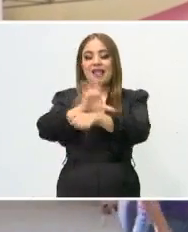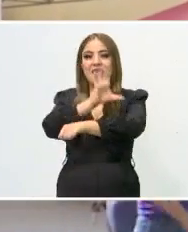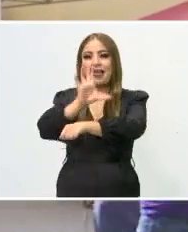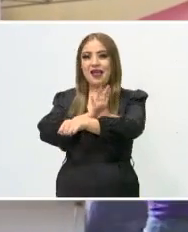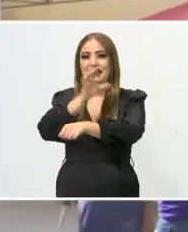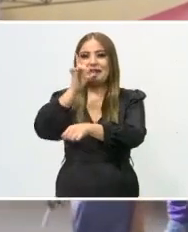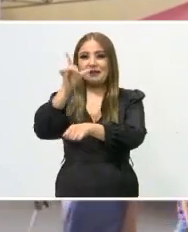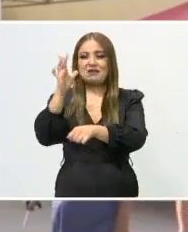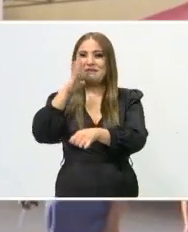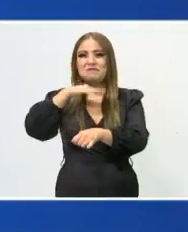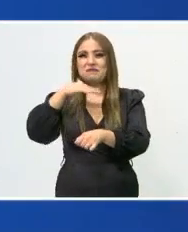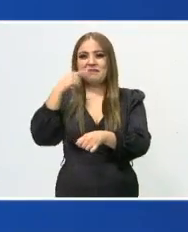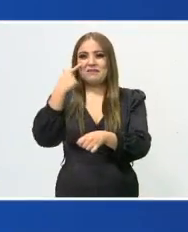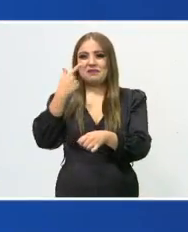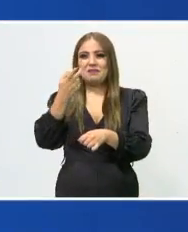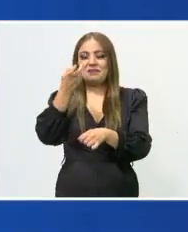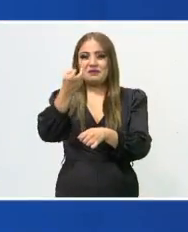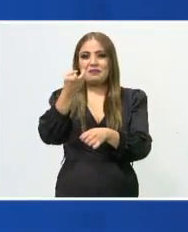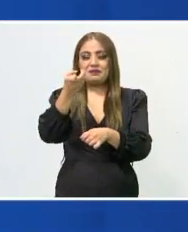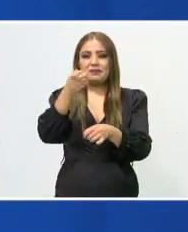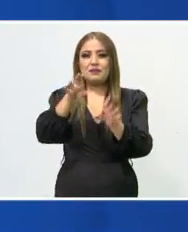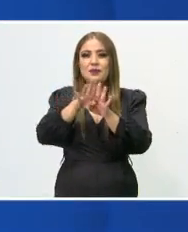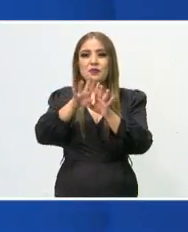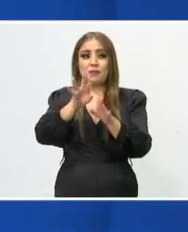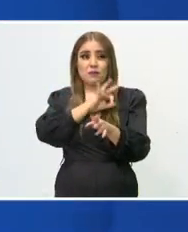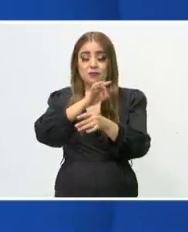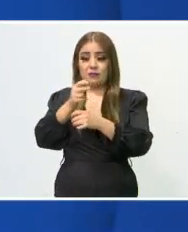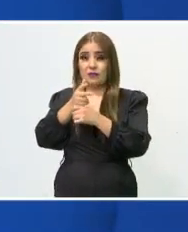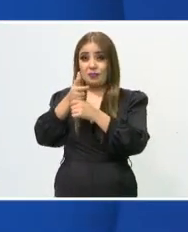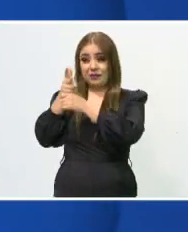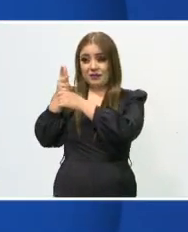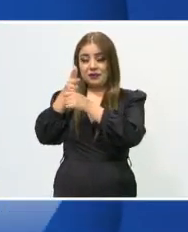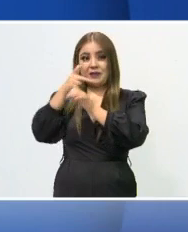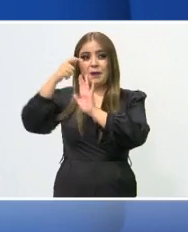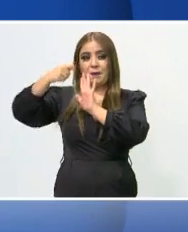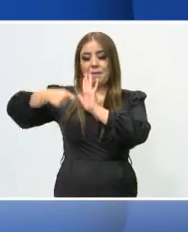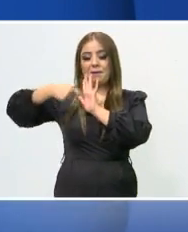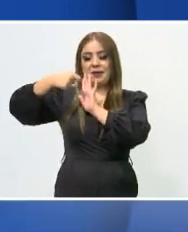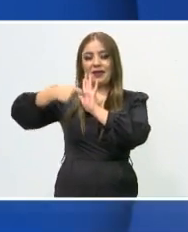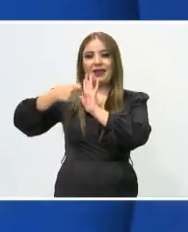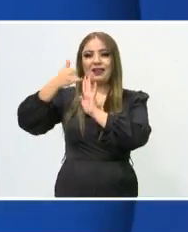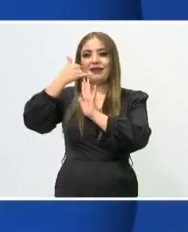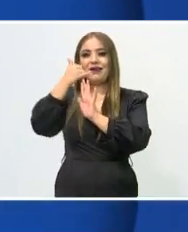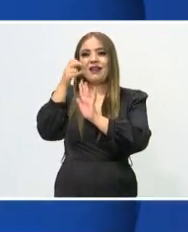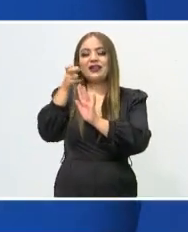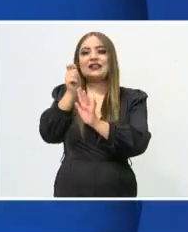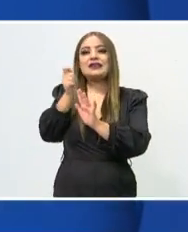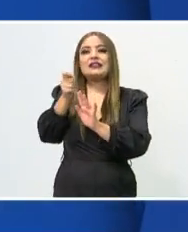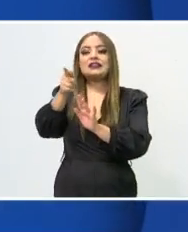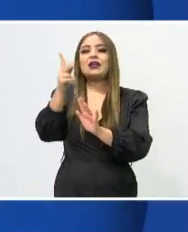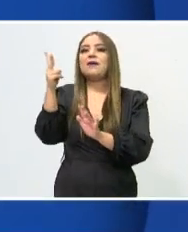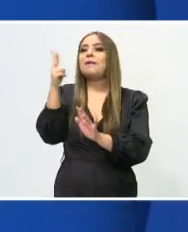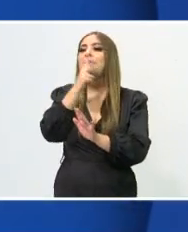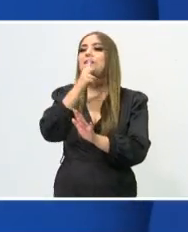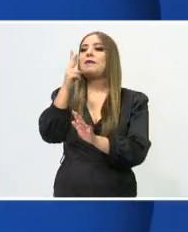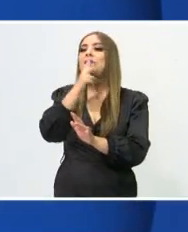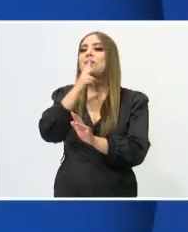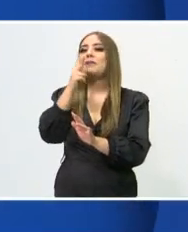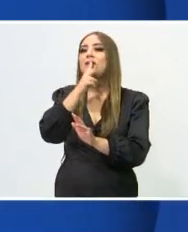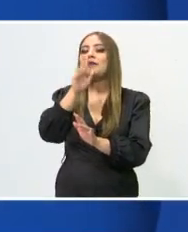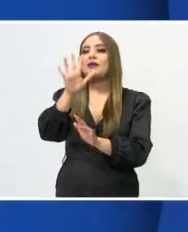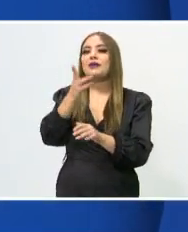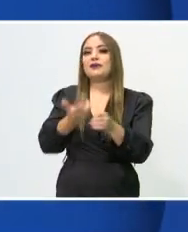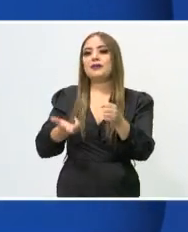Los afectados pudieron captar con sus cámaras de celular videos en donde se aprecia que los aires acondicionados de la